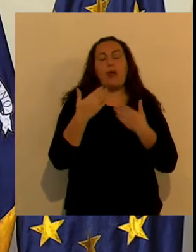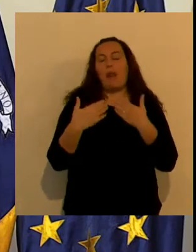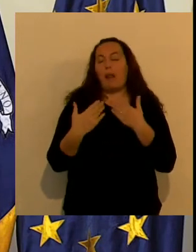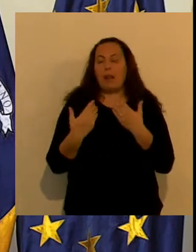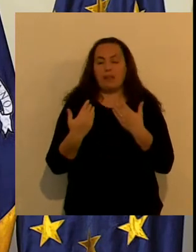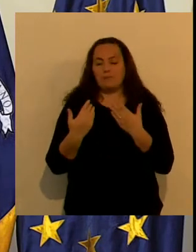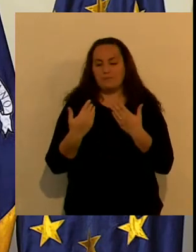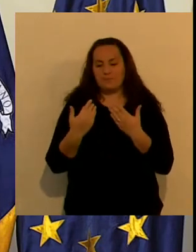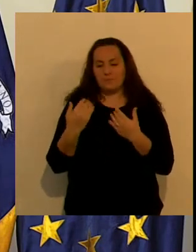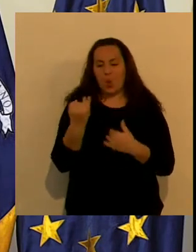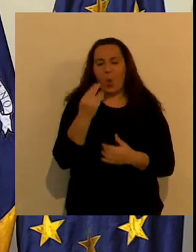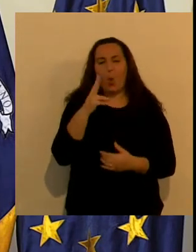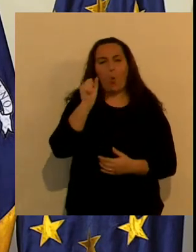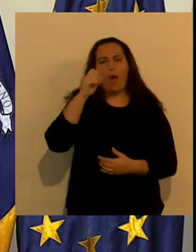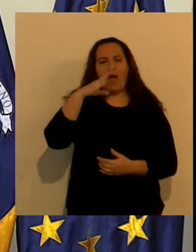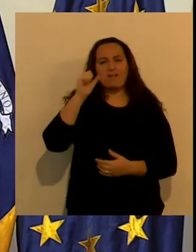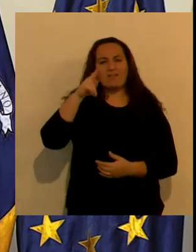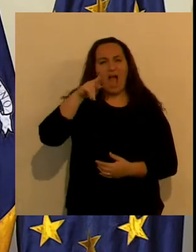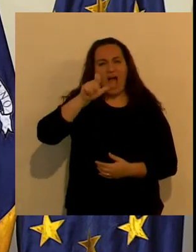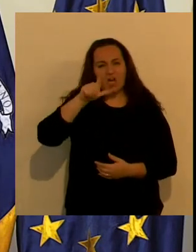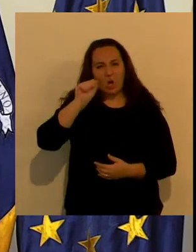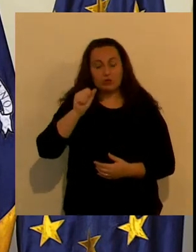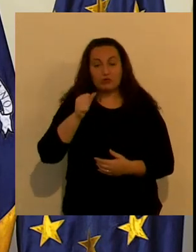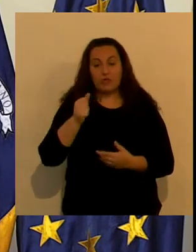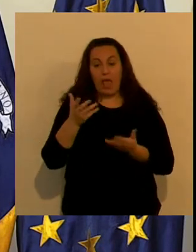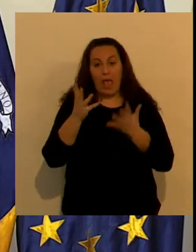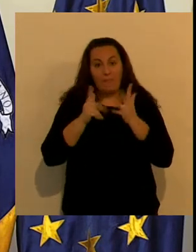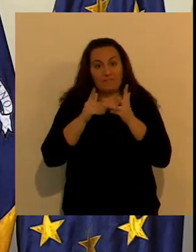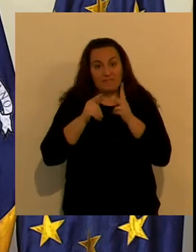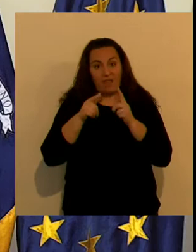con Juan Carlos Arencibia, el administrador del Roque de los Muchachos,